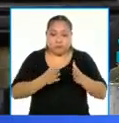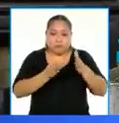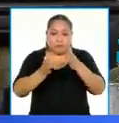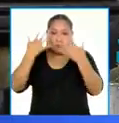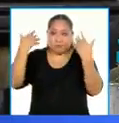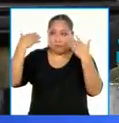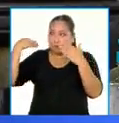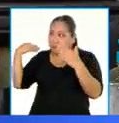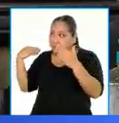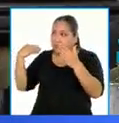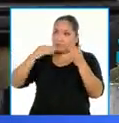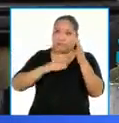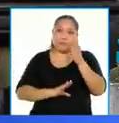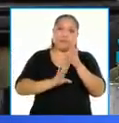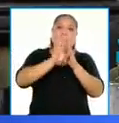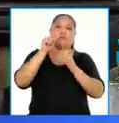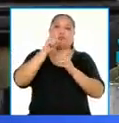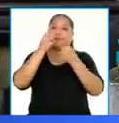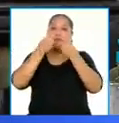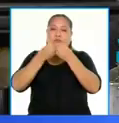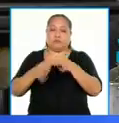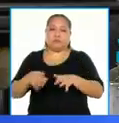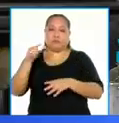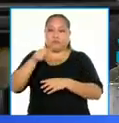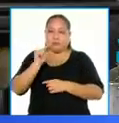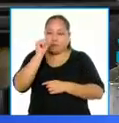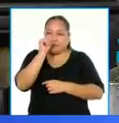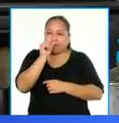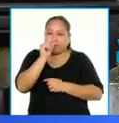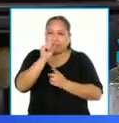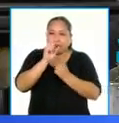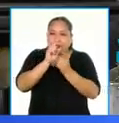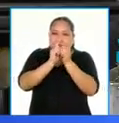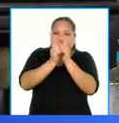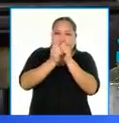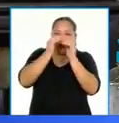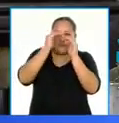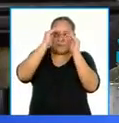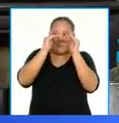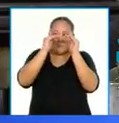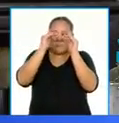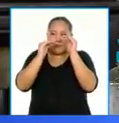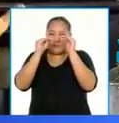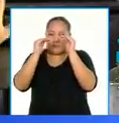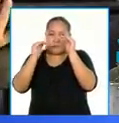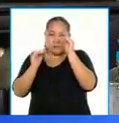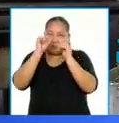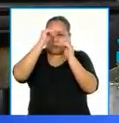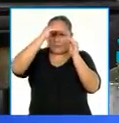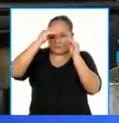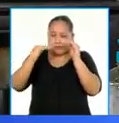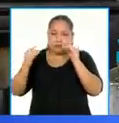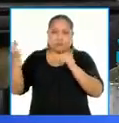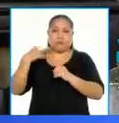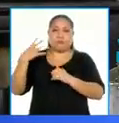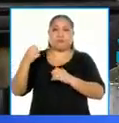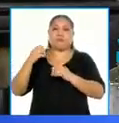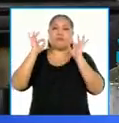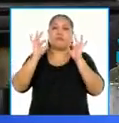recorrido, no queremos perder esta ligera desaceleración que nos ha narrado muy